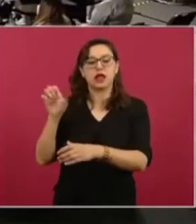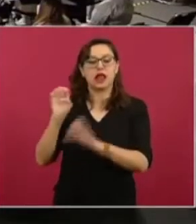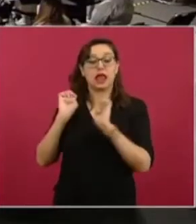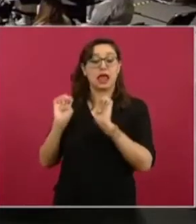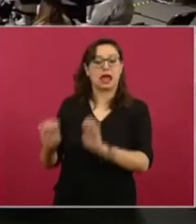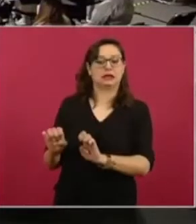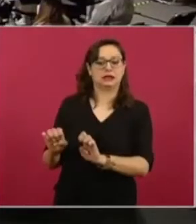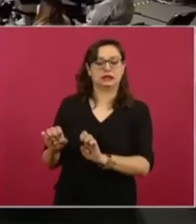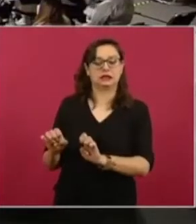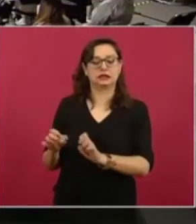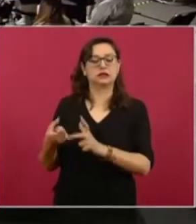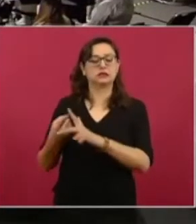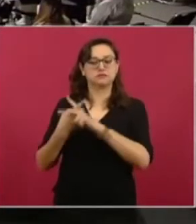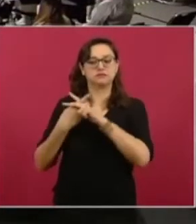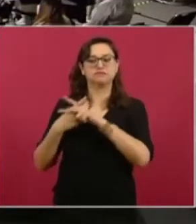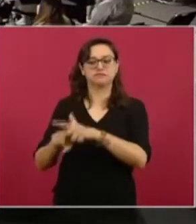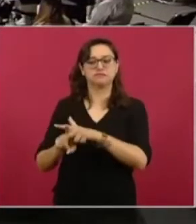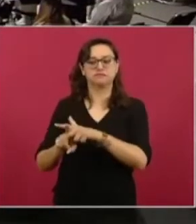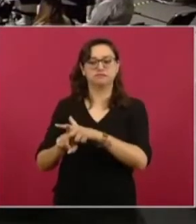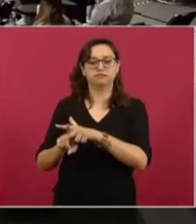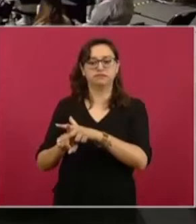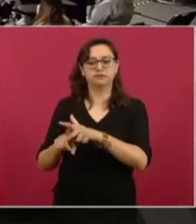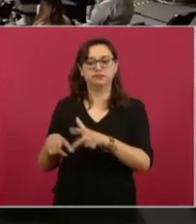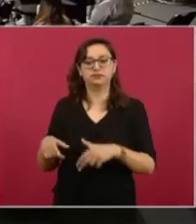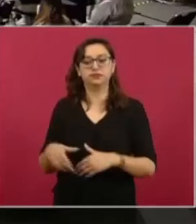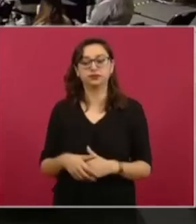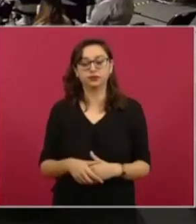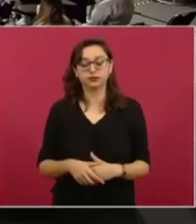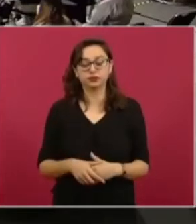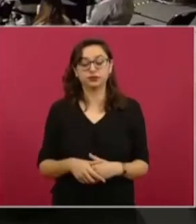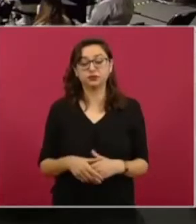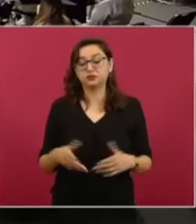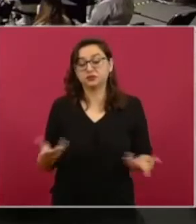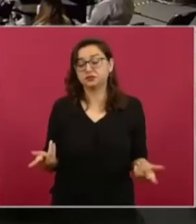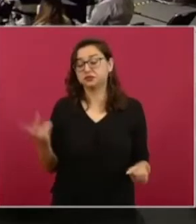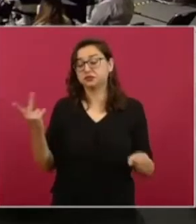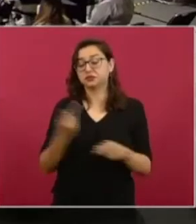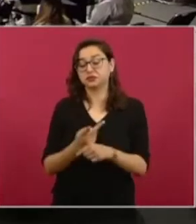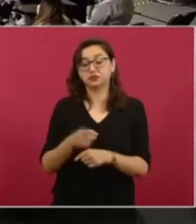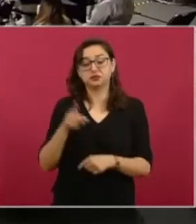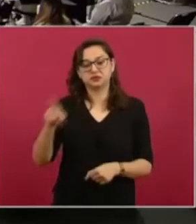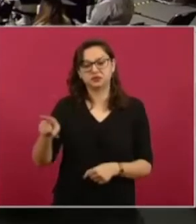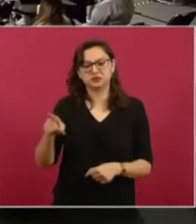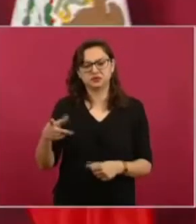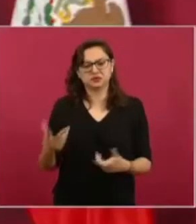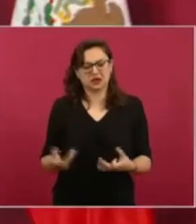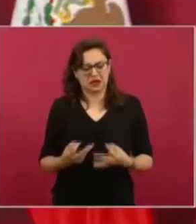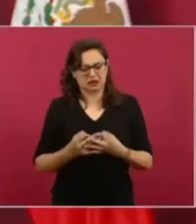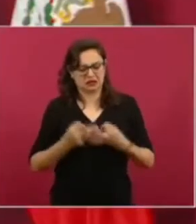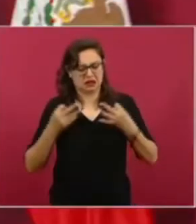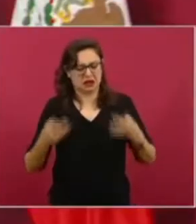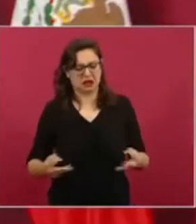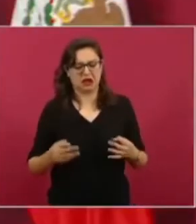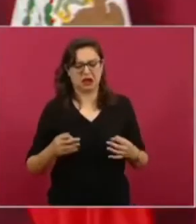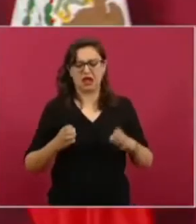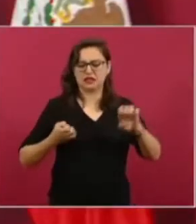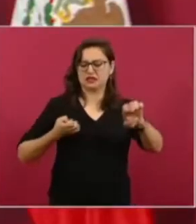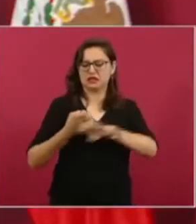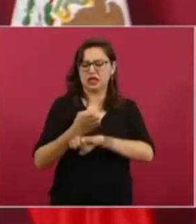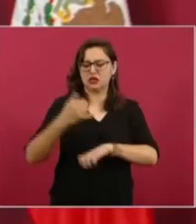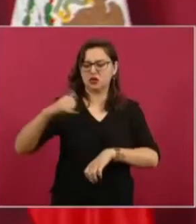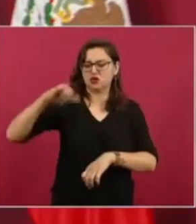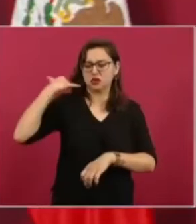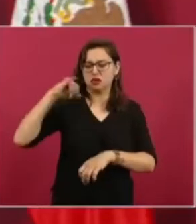pues no les interesaba que la mitad del estado de